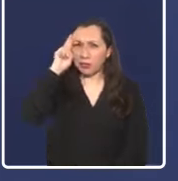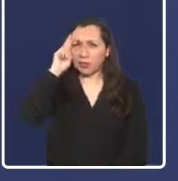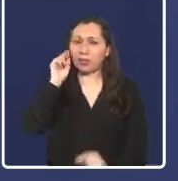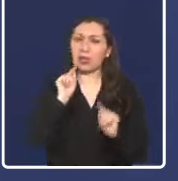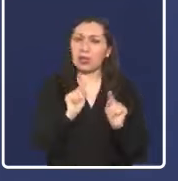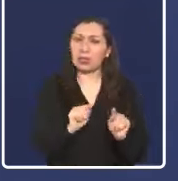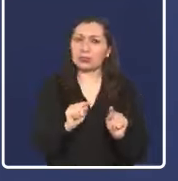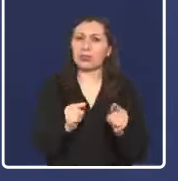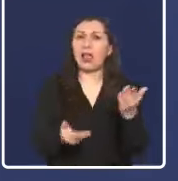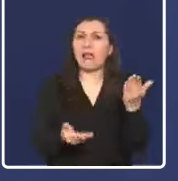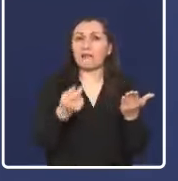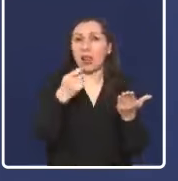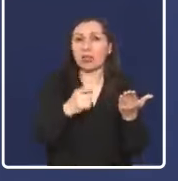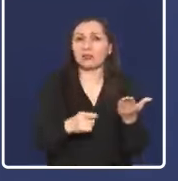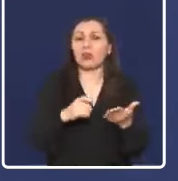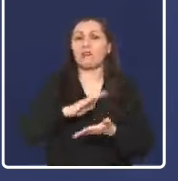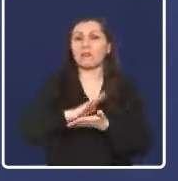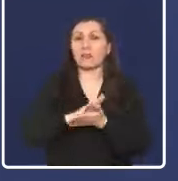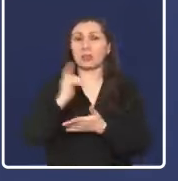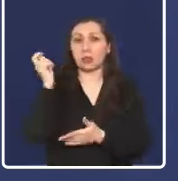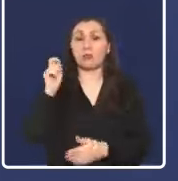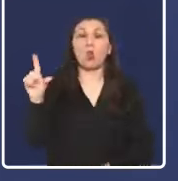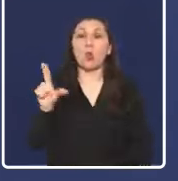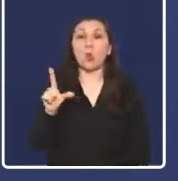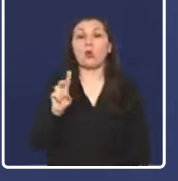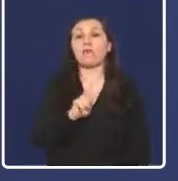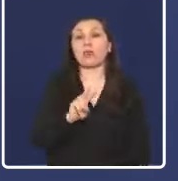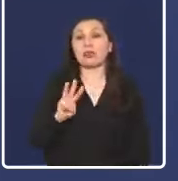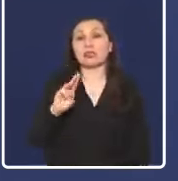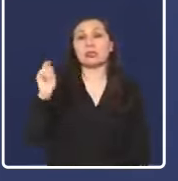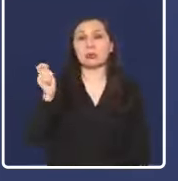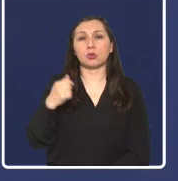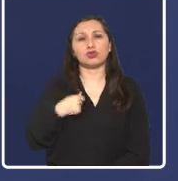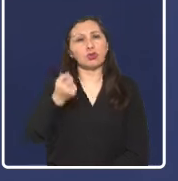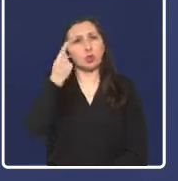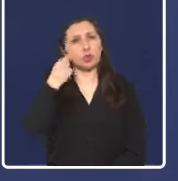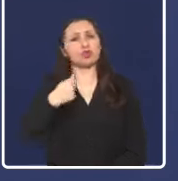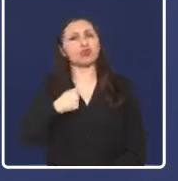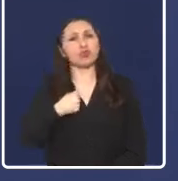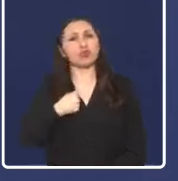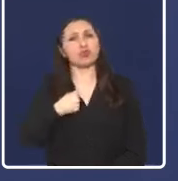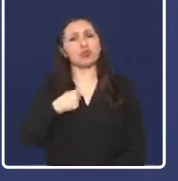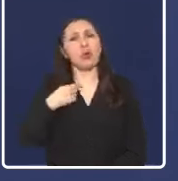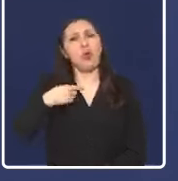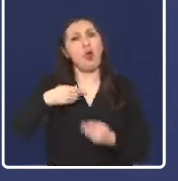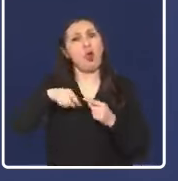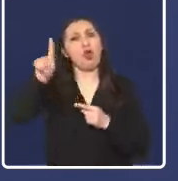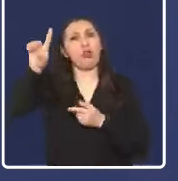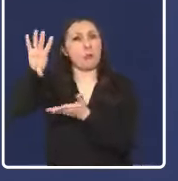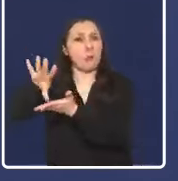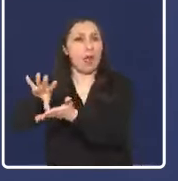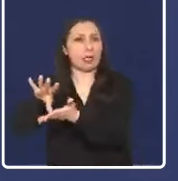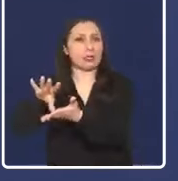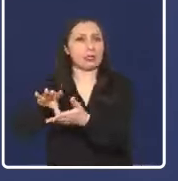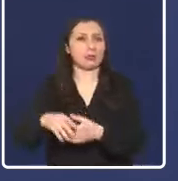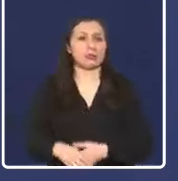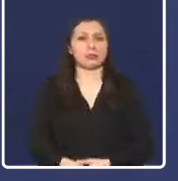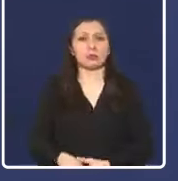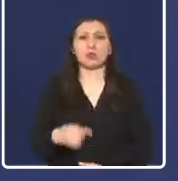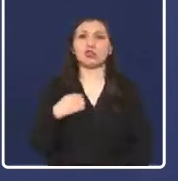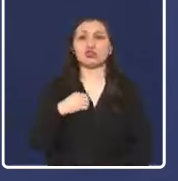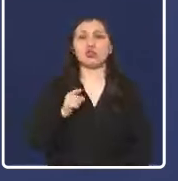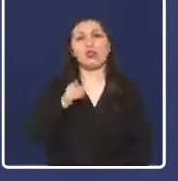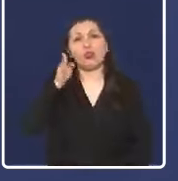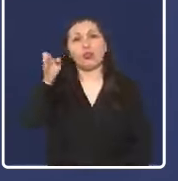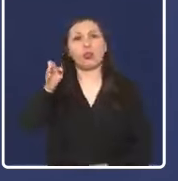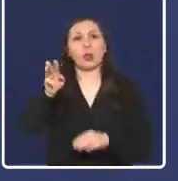ese el balance de Fiestas Patrias? Lo sí, llevó el lunes 23 de septiembre. Pero yo entiendo que yo estaba fuera del país en ese momento. Sí, pero yo estaba